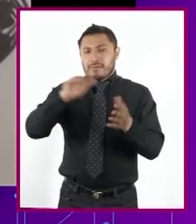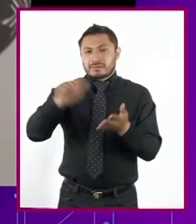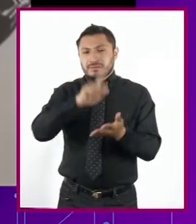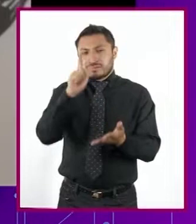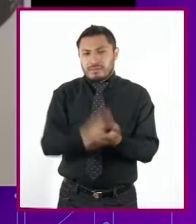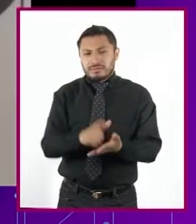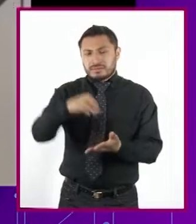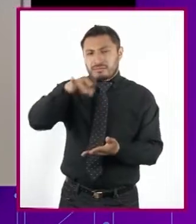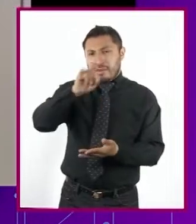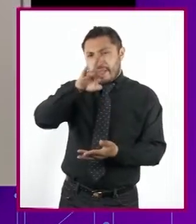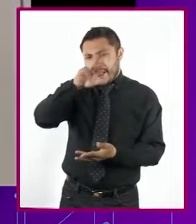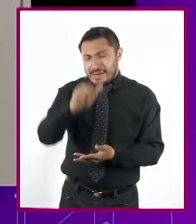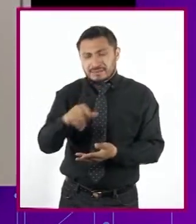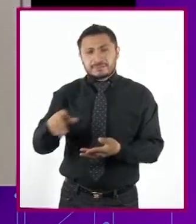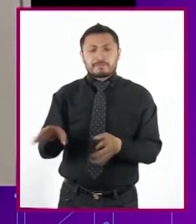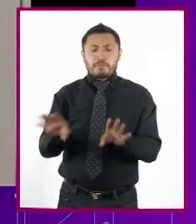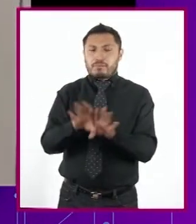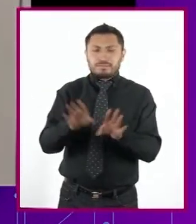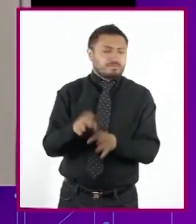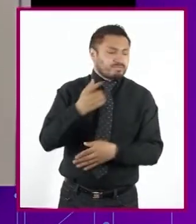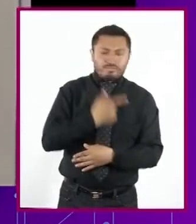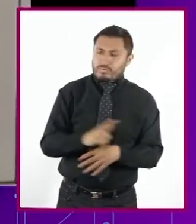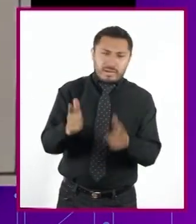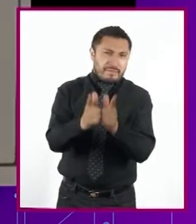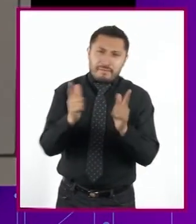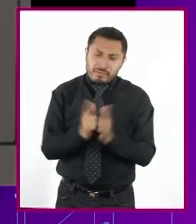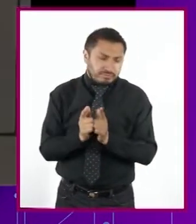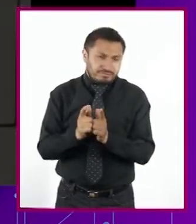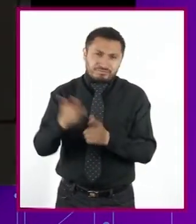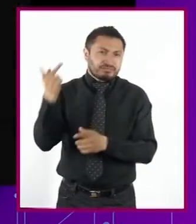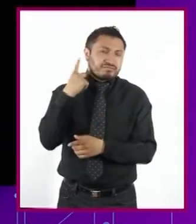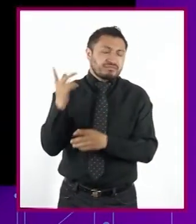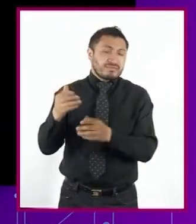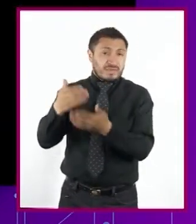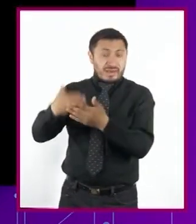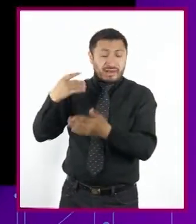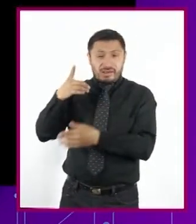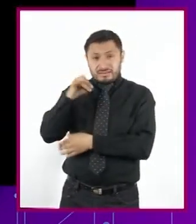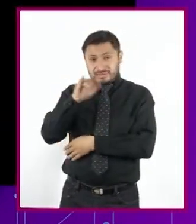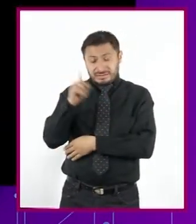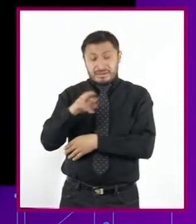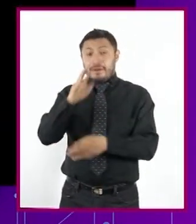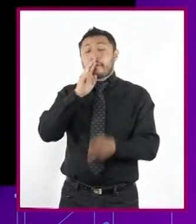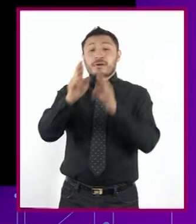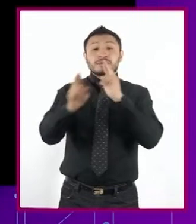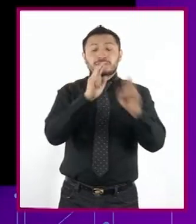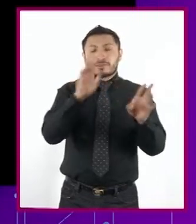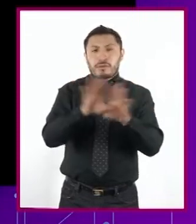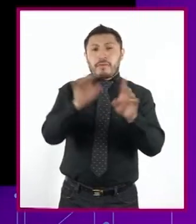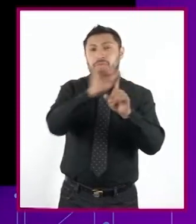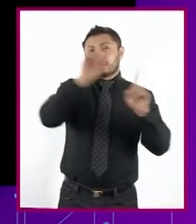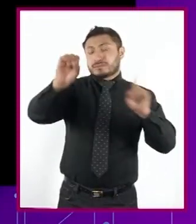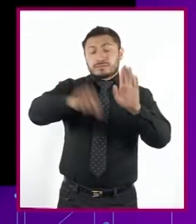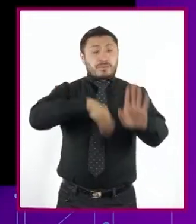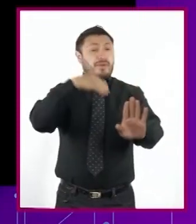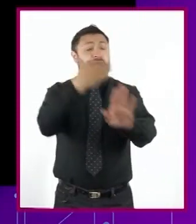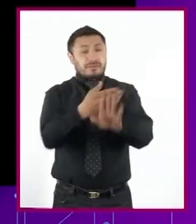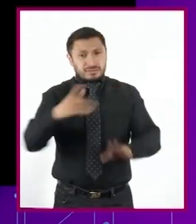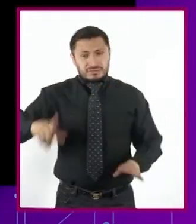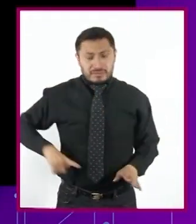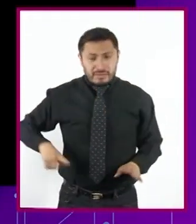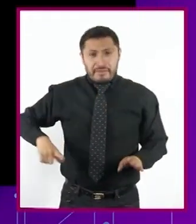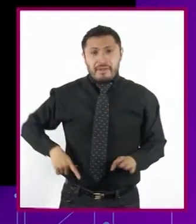los grupos políticos que sobrevivieron a Porfirio Díaz. En respuesta, organizaron el golpe de Estado de febrero